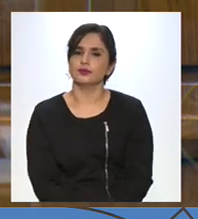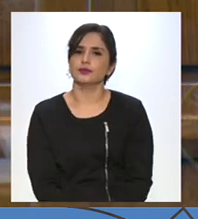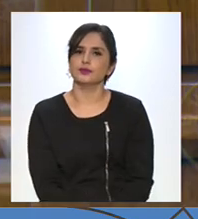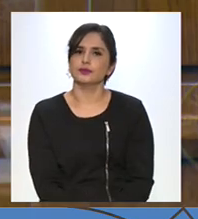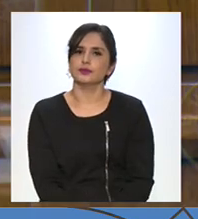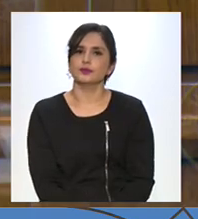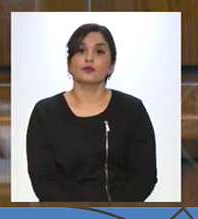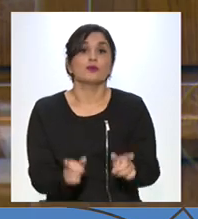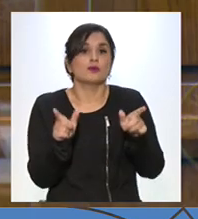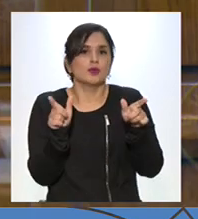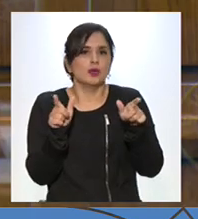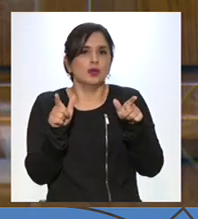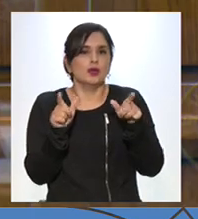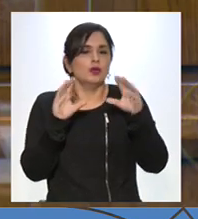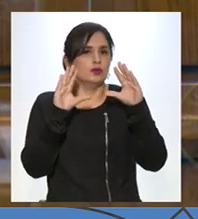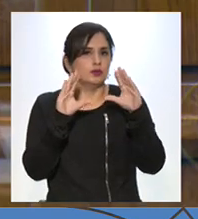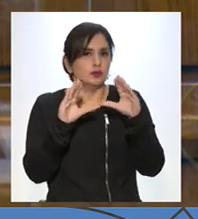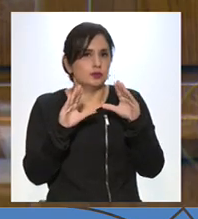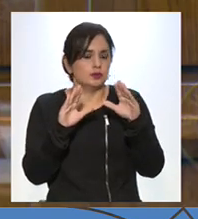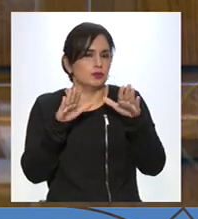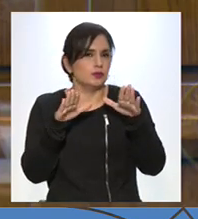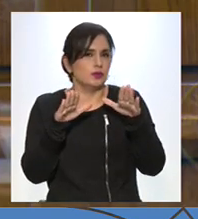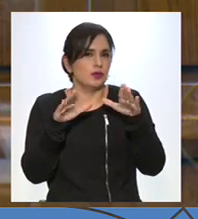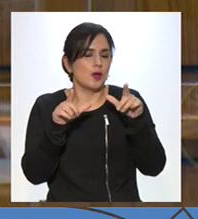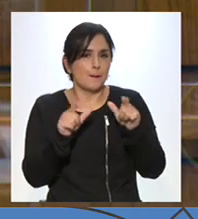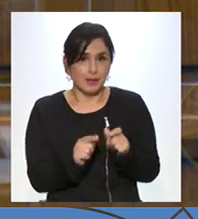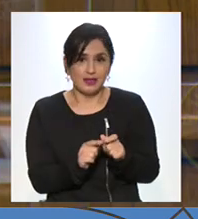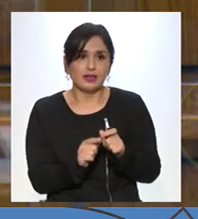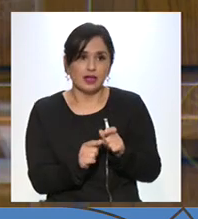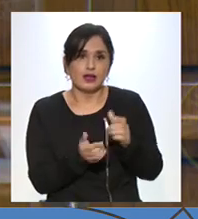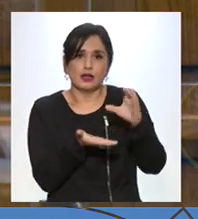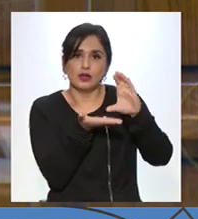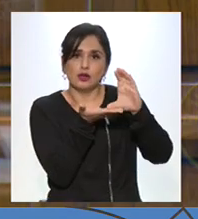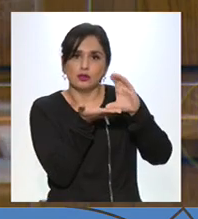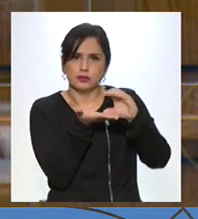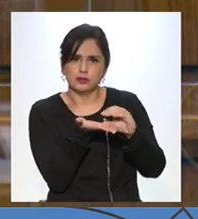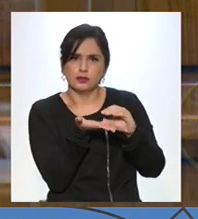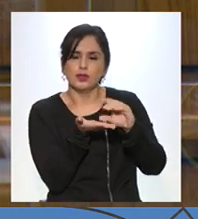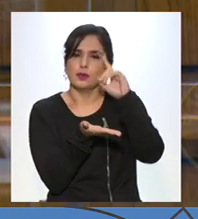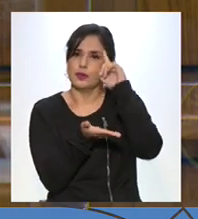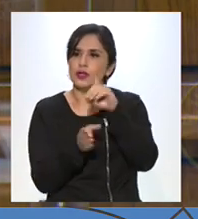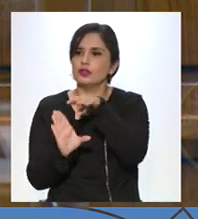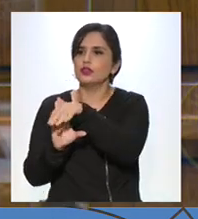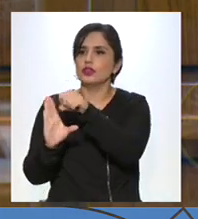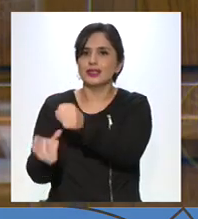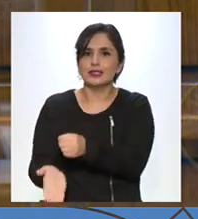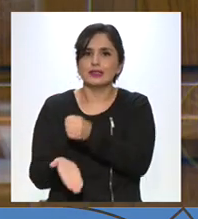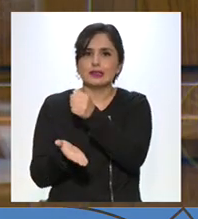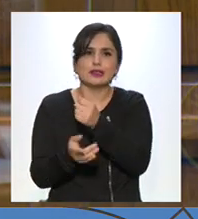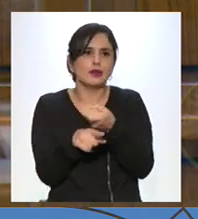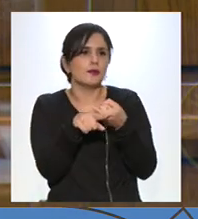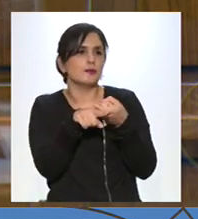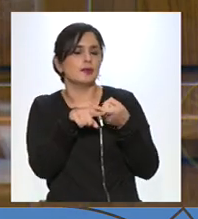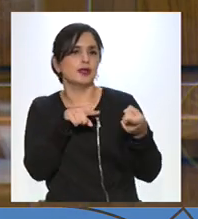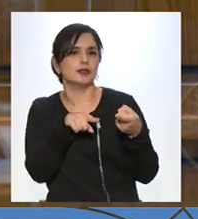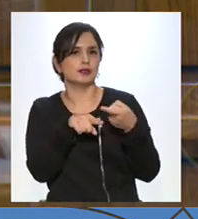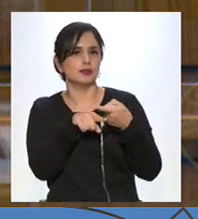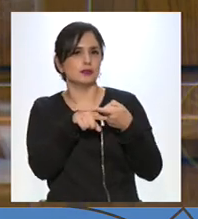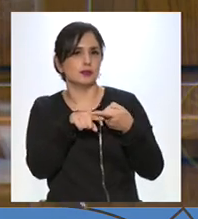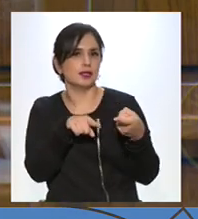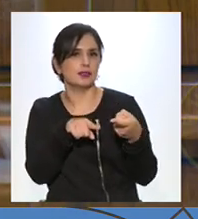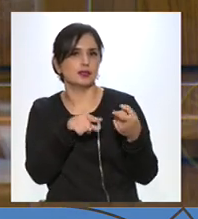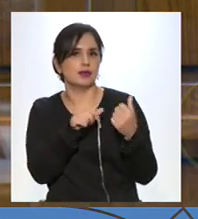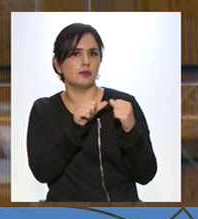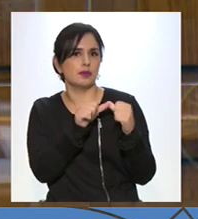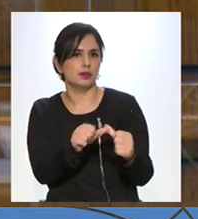de mitigar la pérdida de ingresos, pero a su vez, estos retiros, las constantes amenazas